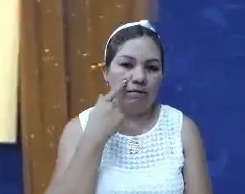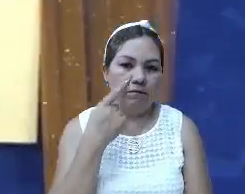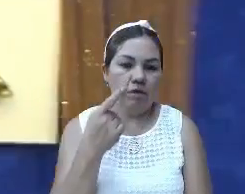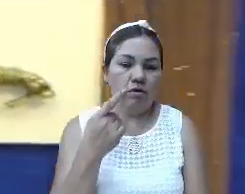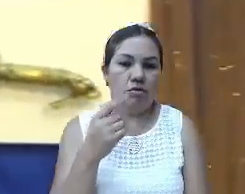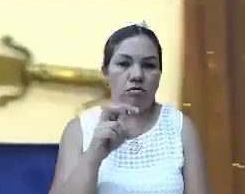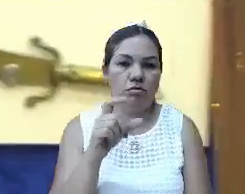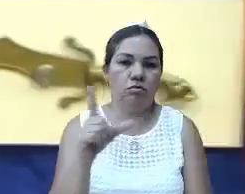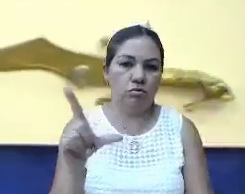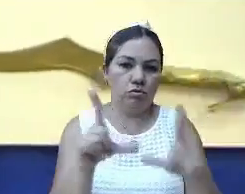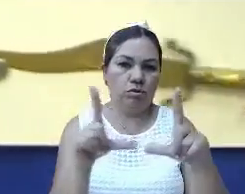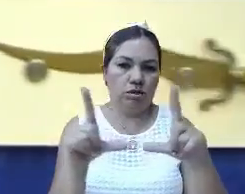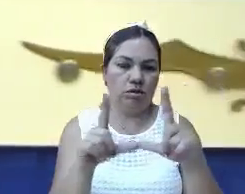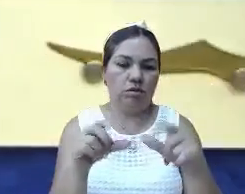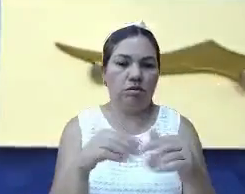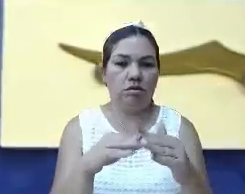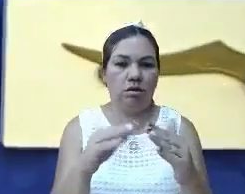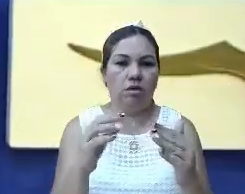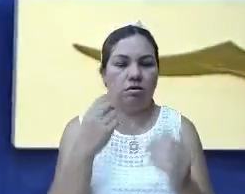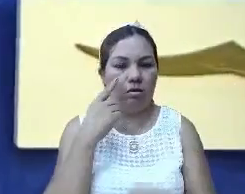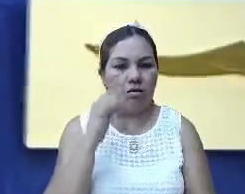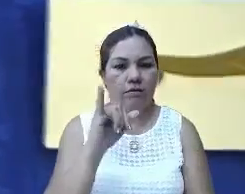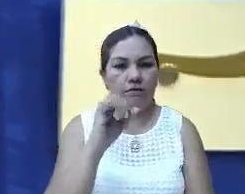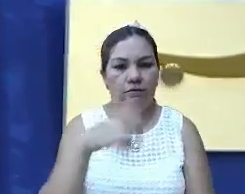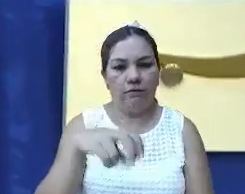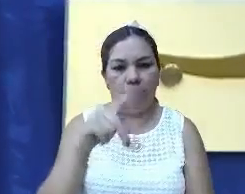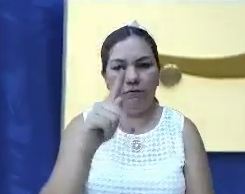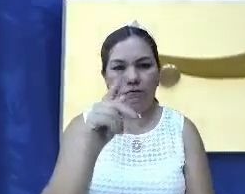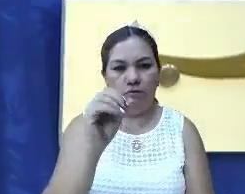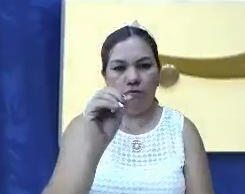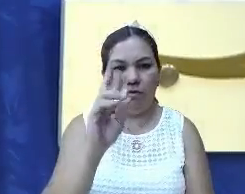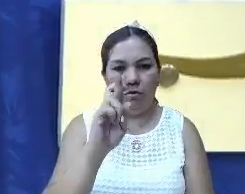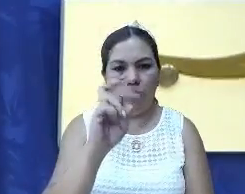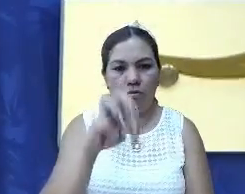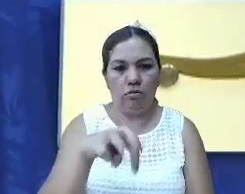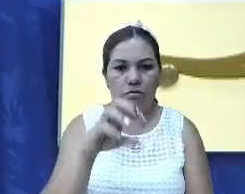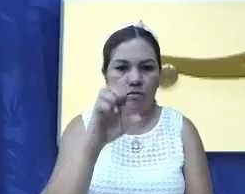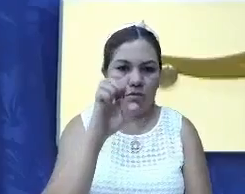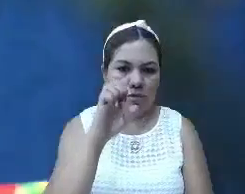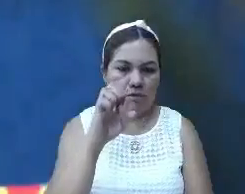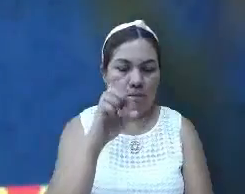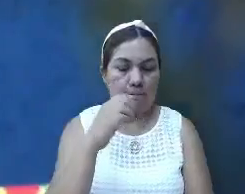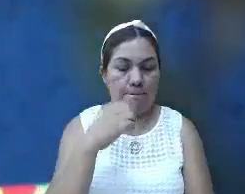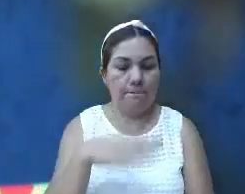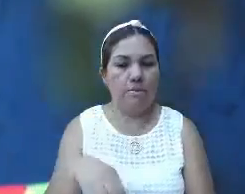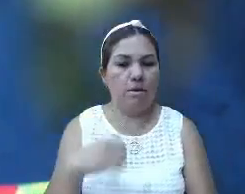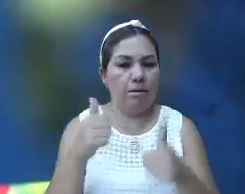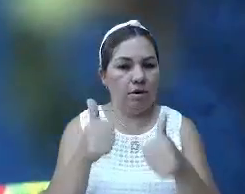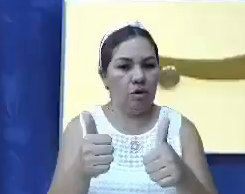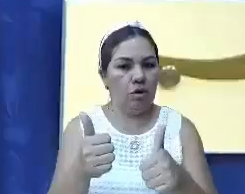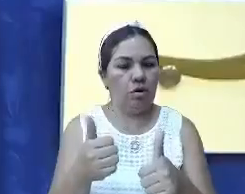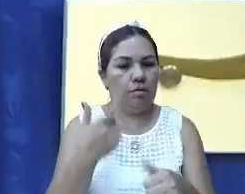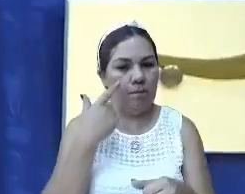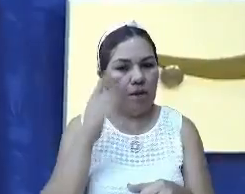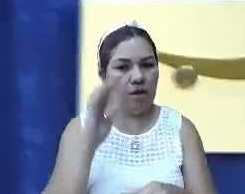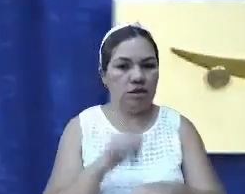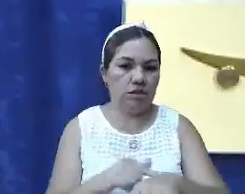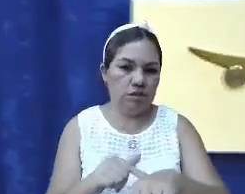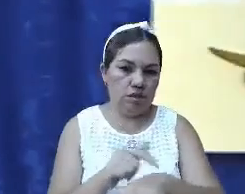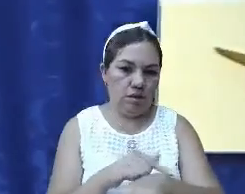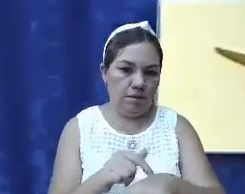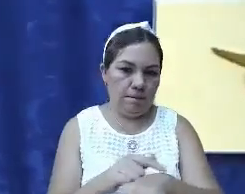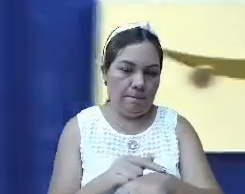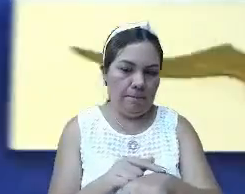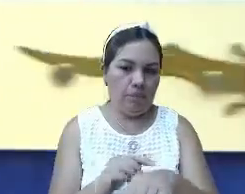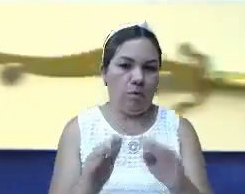Yo veo noticias, yo me informo, pero prefiero estar más tiempo con la palabra de Dios y con la